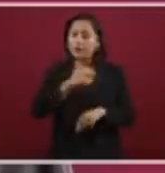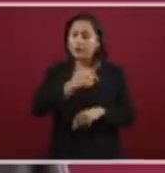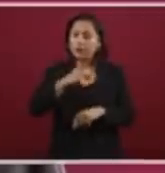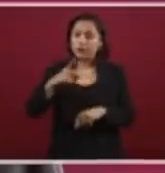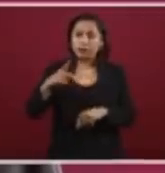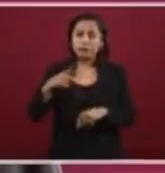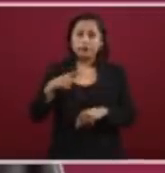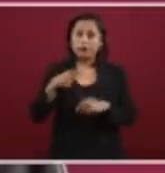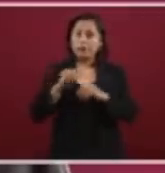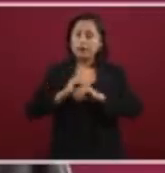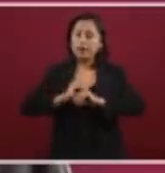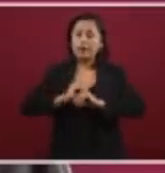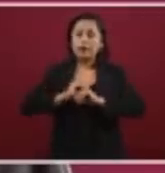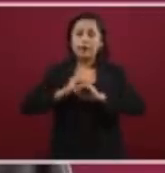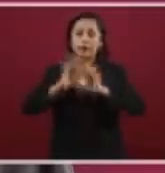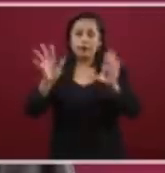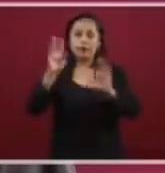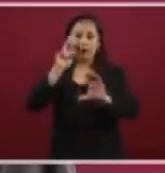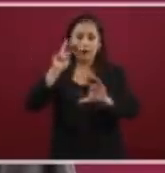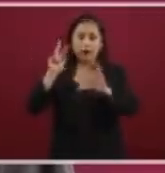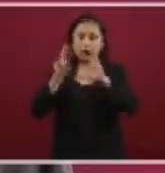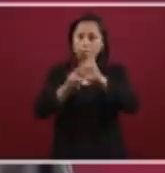pública transparente